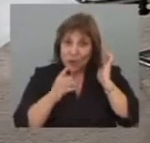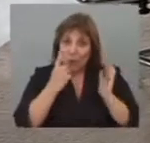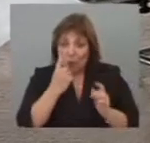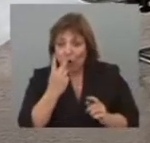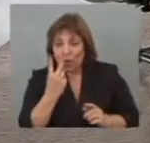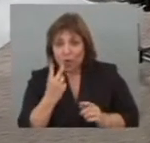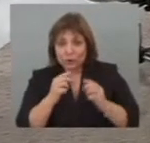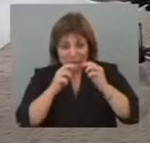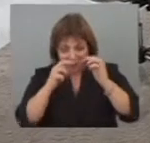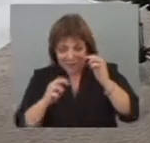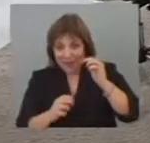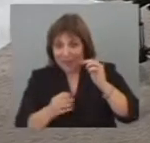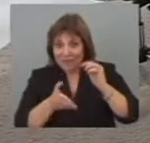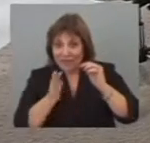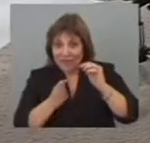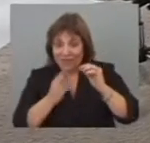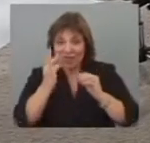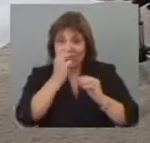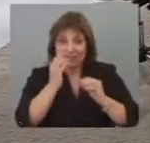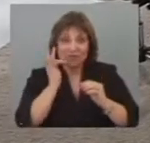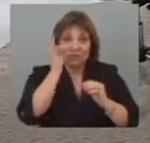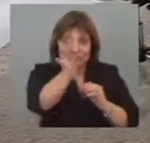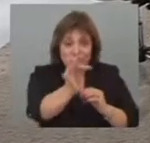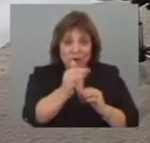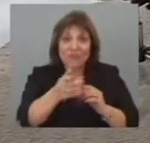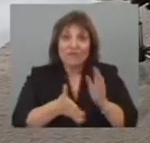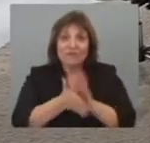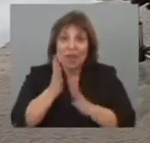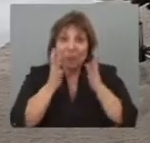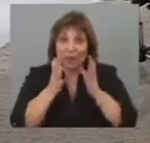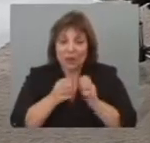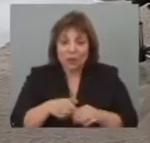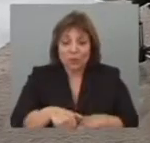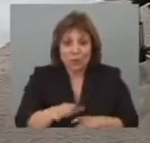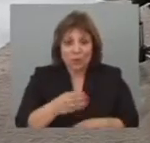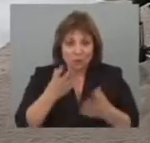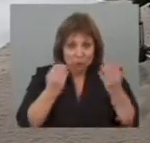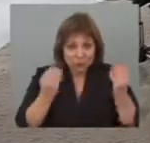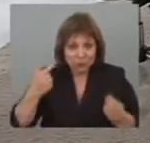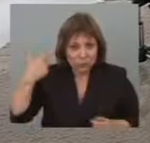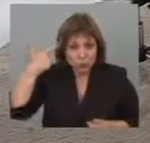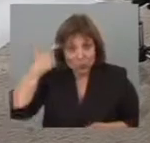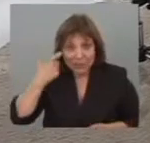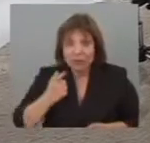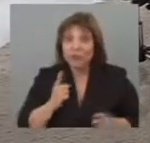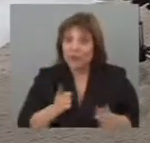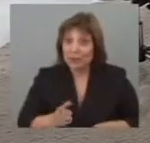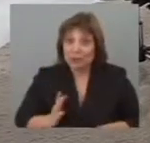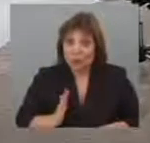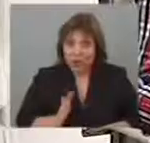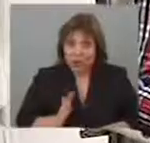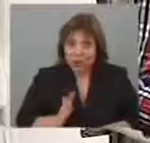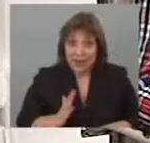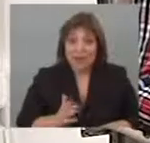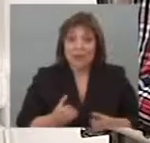dos escalones más abajo y que van a fallecer o que están en riesgo de fallecer dentro de poco? ¿Cuántas se suicidaron? ¿Cuántas se suicidaron? ¿Cuántas